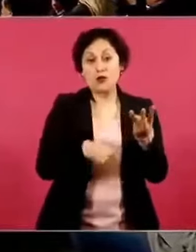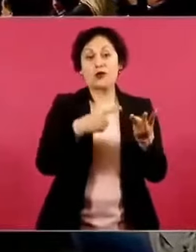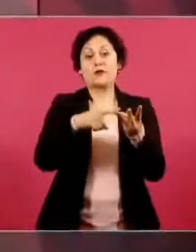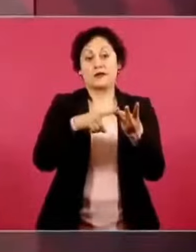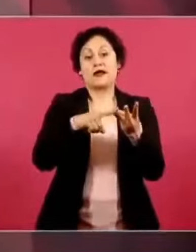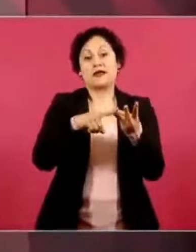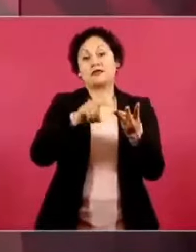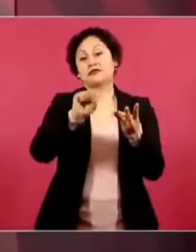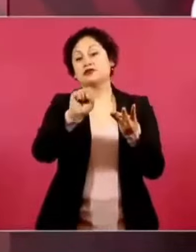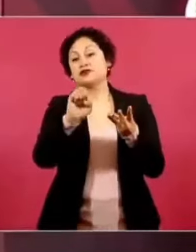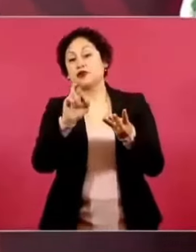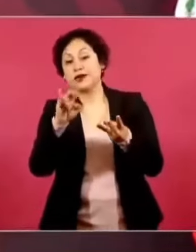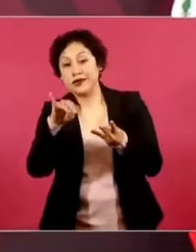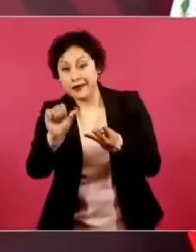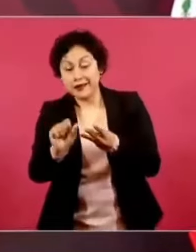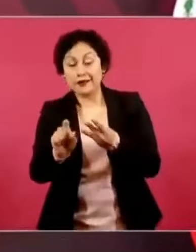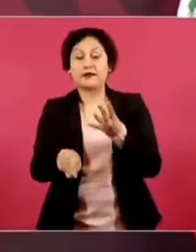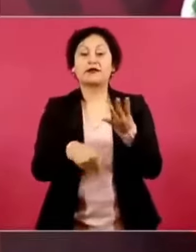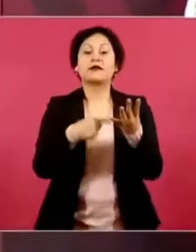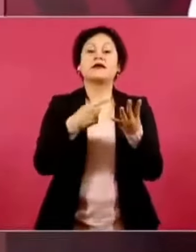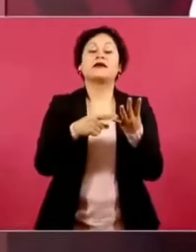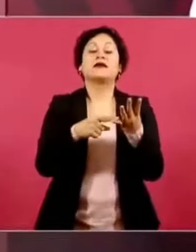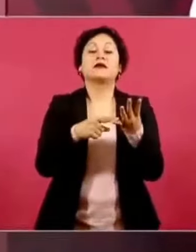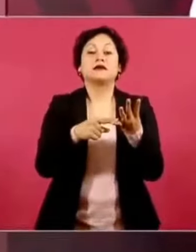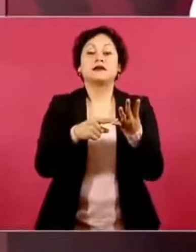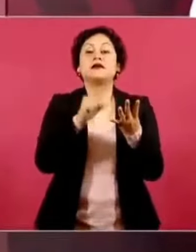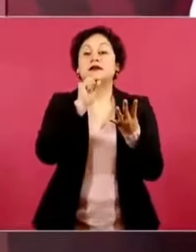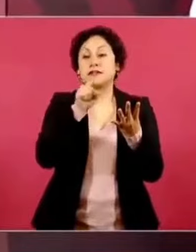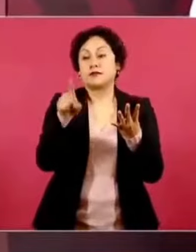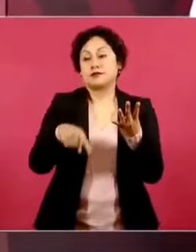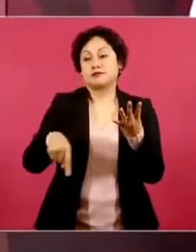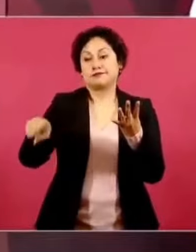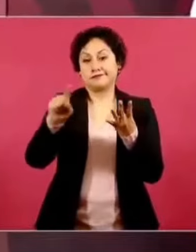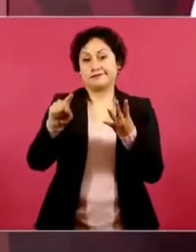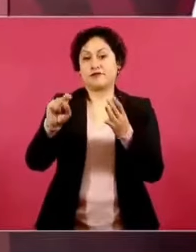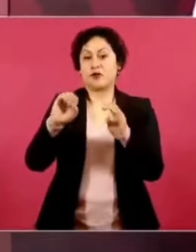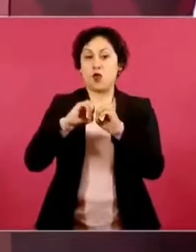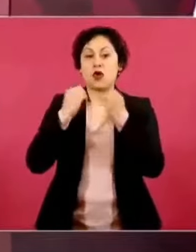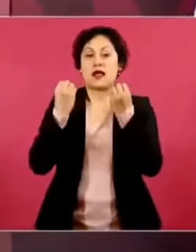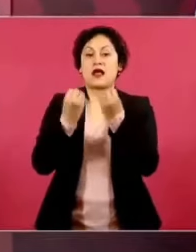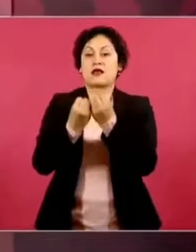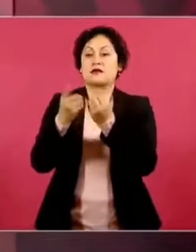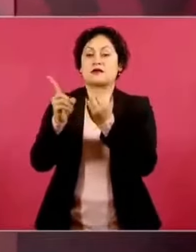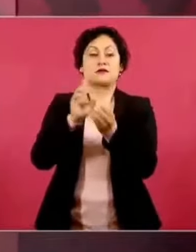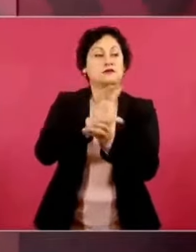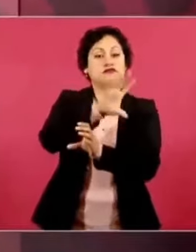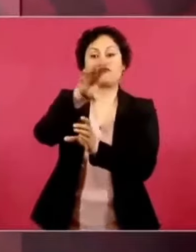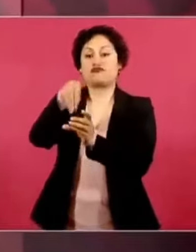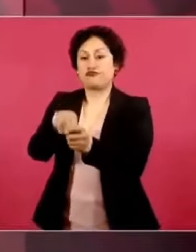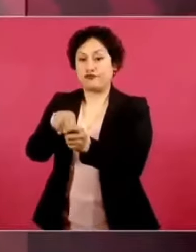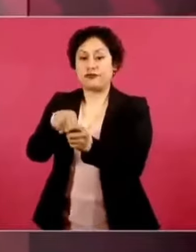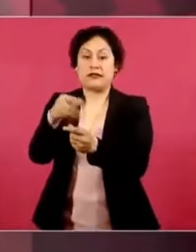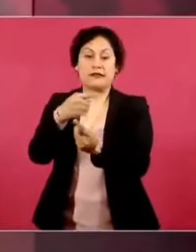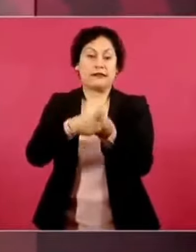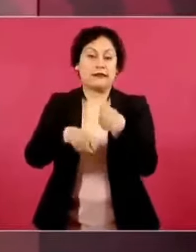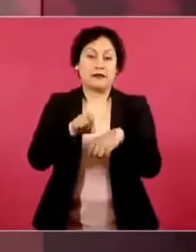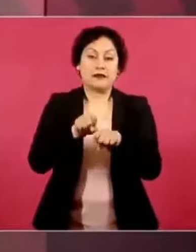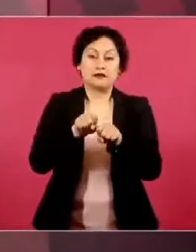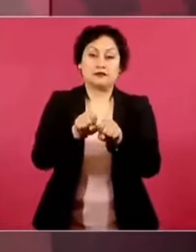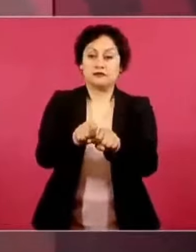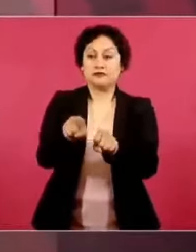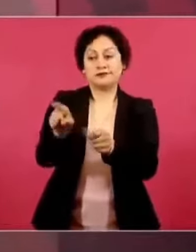a a la organización de todas las tiendas de autoservicio por todo